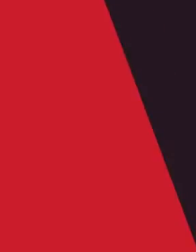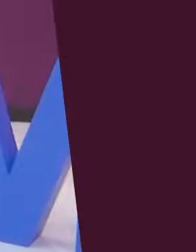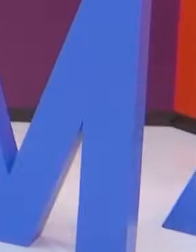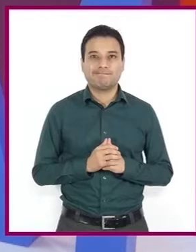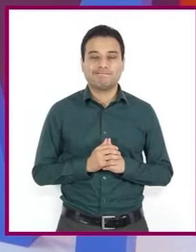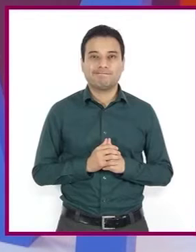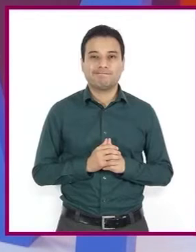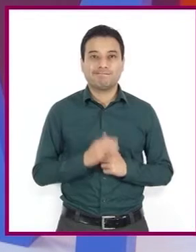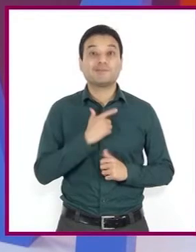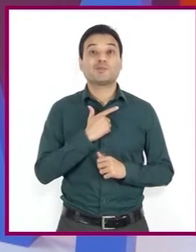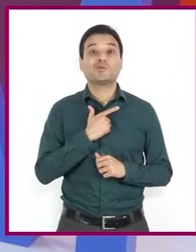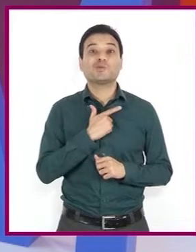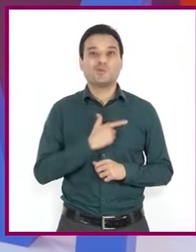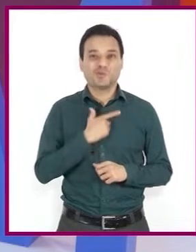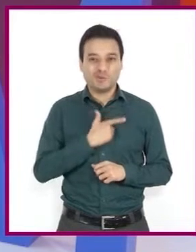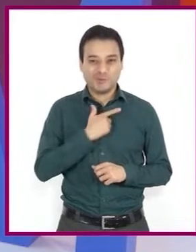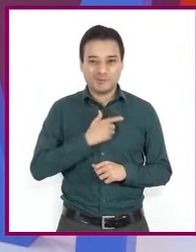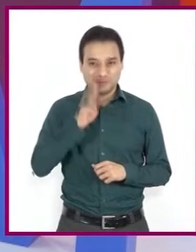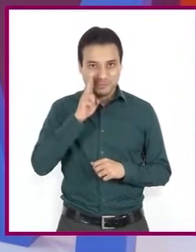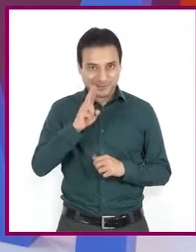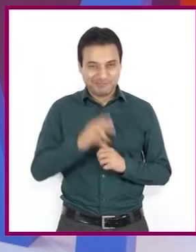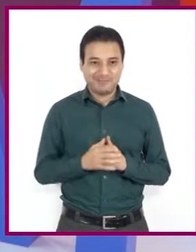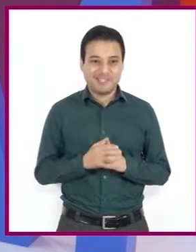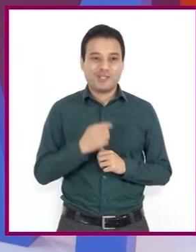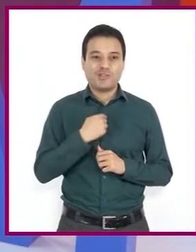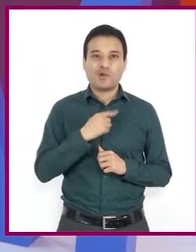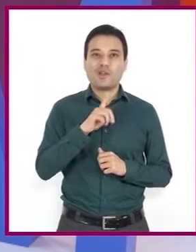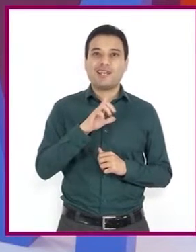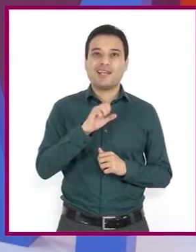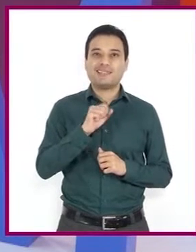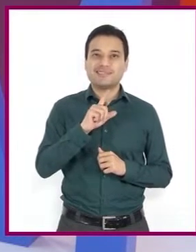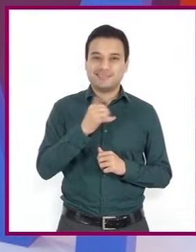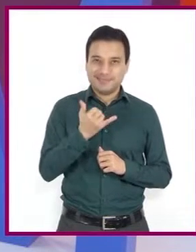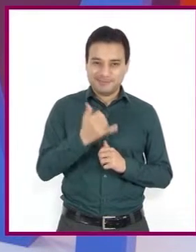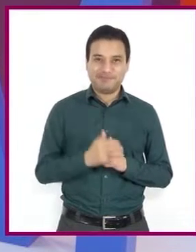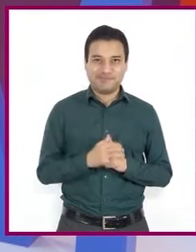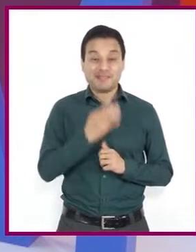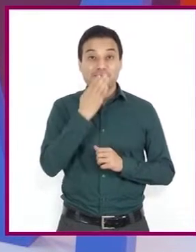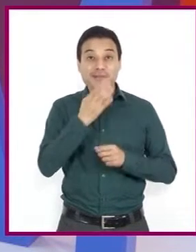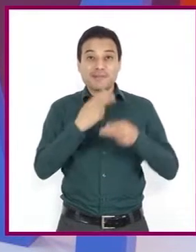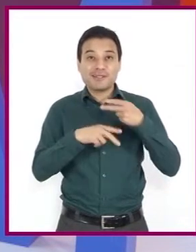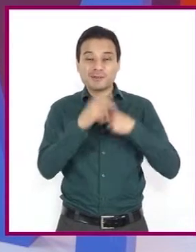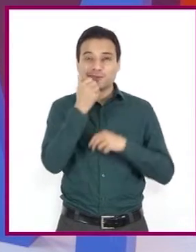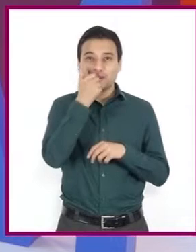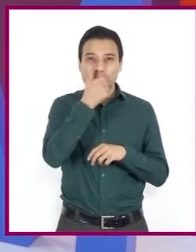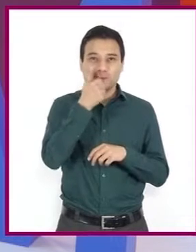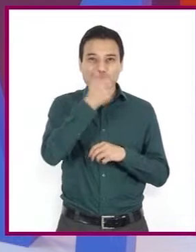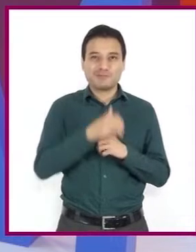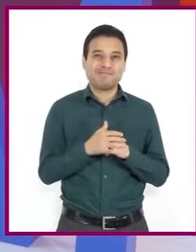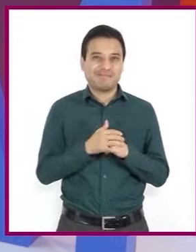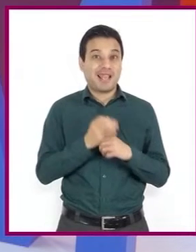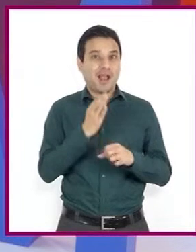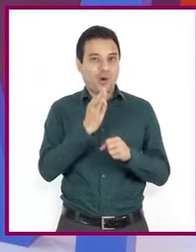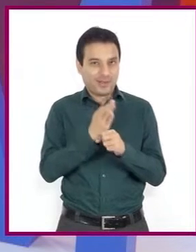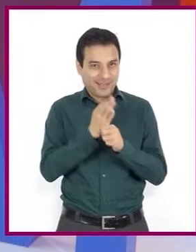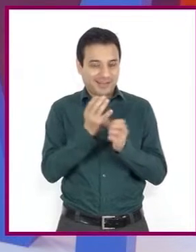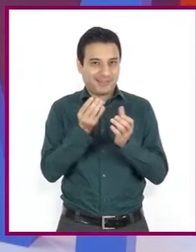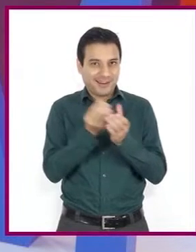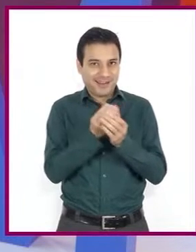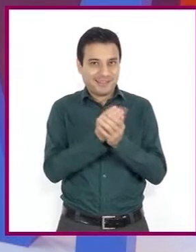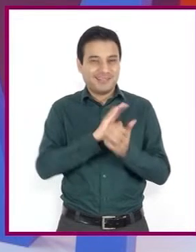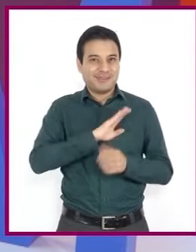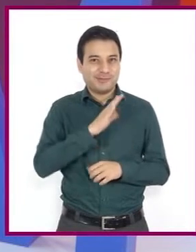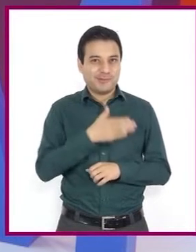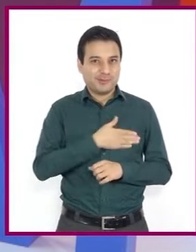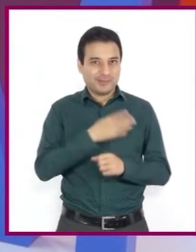Qué gusto estar aquí nuevamente. Yo soy Leslie Mendívil y les doy la bienvenida a las alumnas y alumnos de Lengua Materna de segundo grado